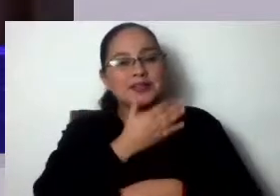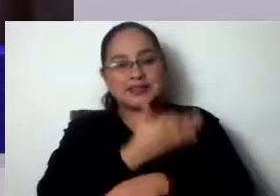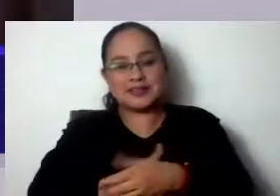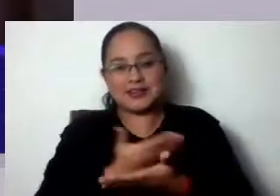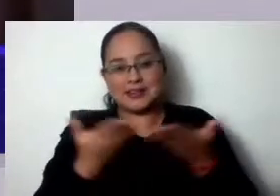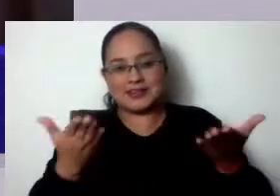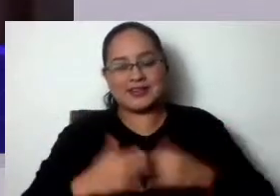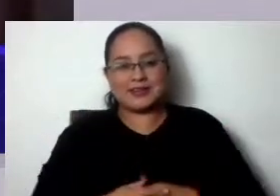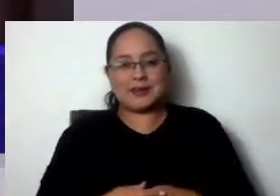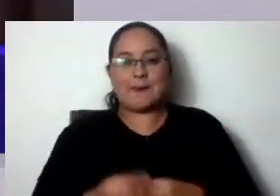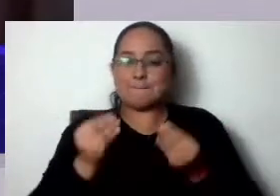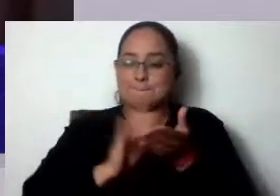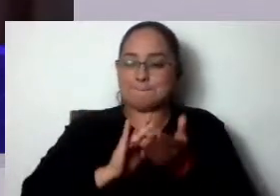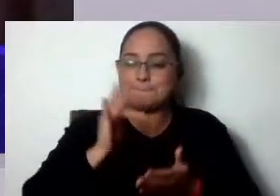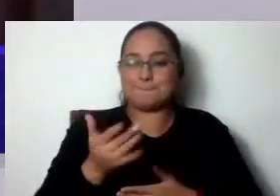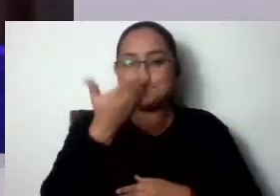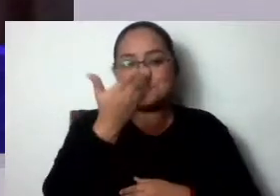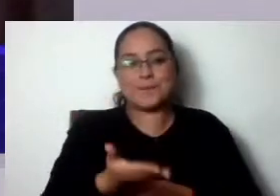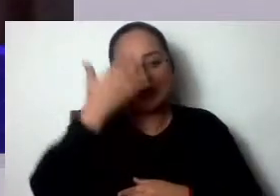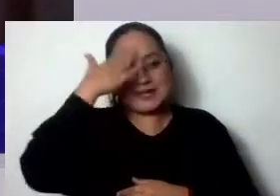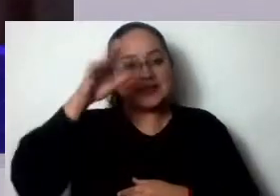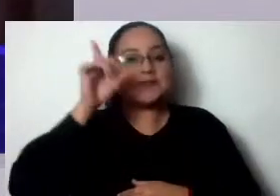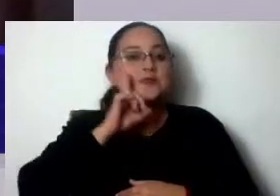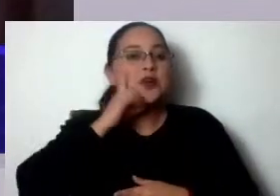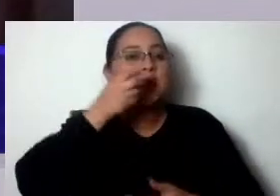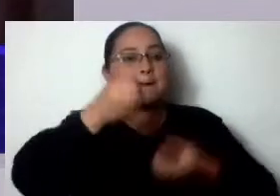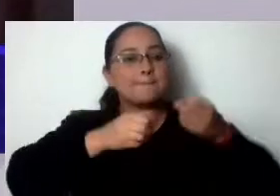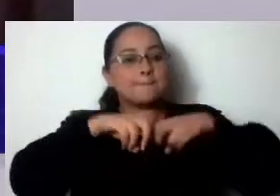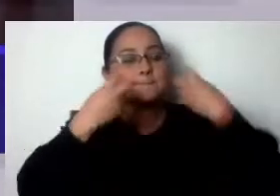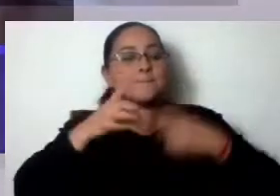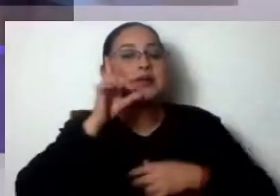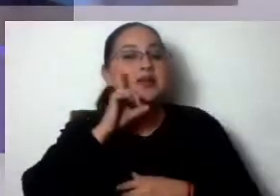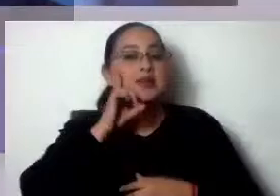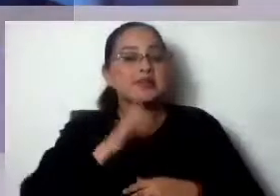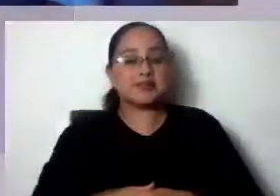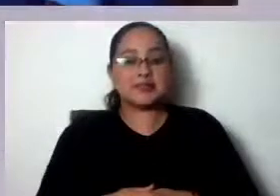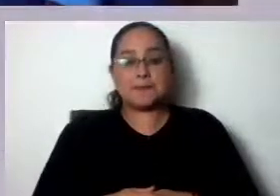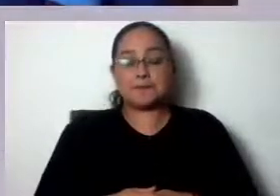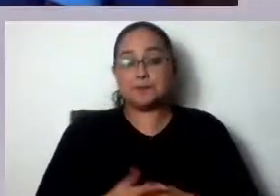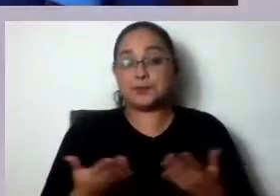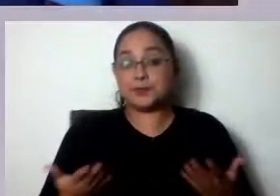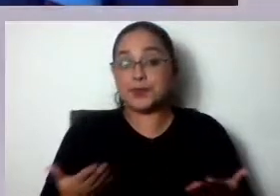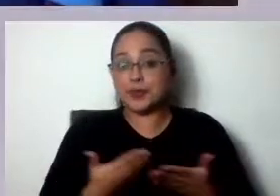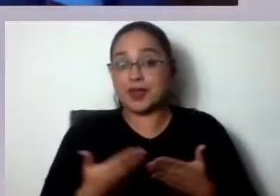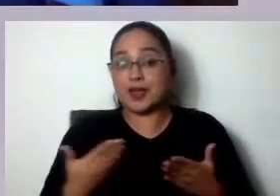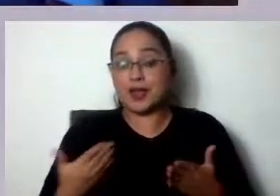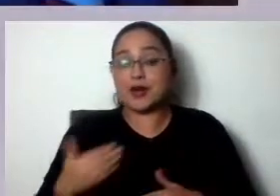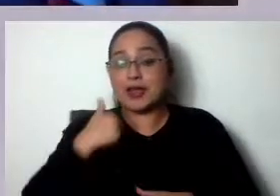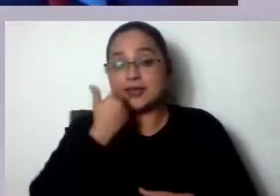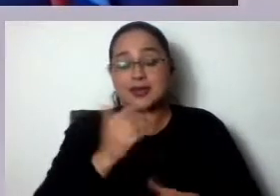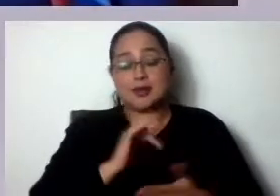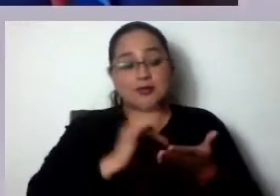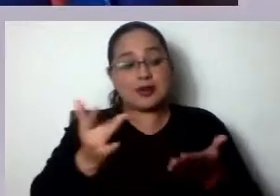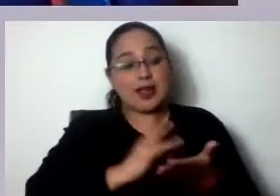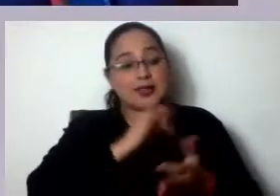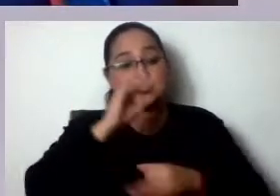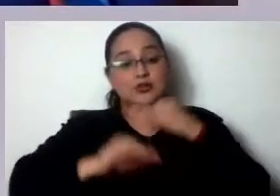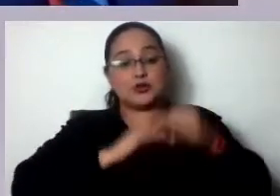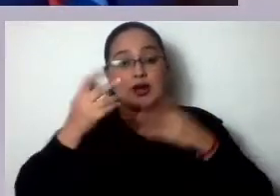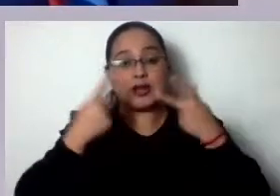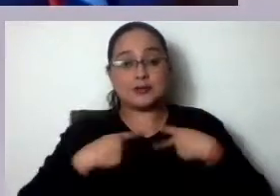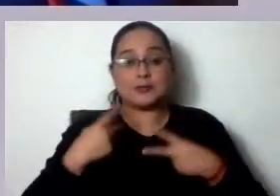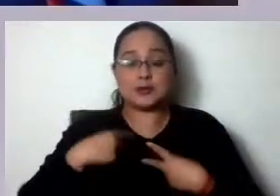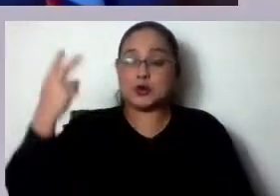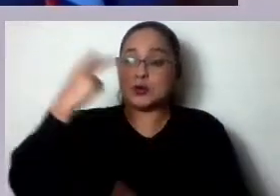muchísimas gracias a usted señora ministra bien pues no me resta más que agradecer a todas las personas que nos han